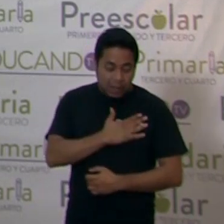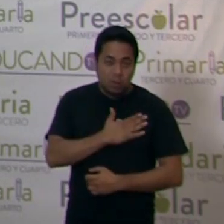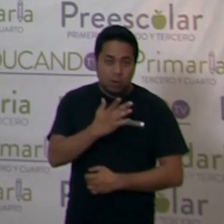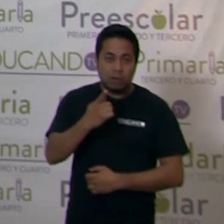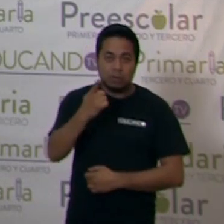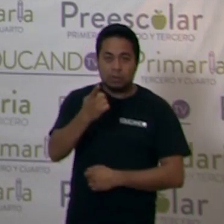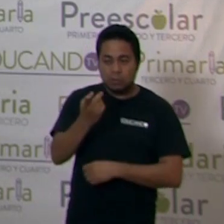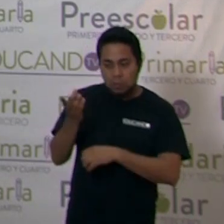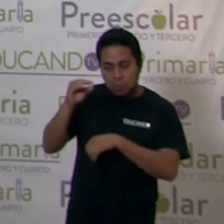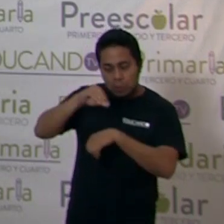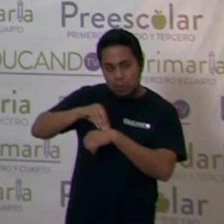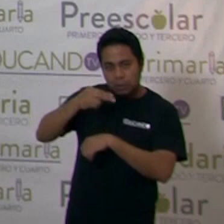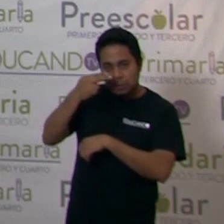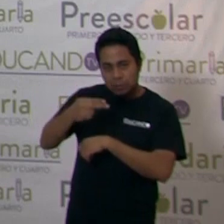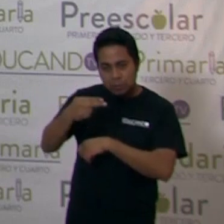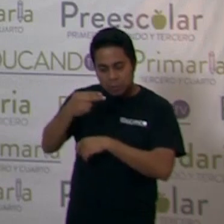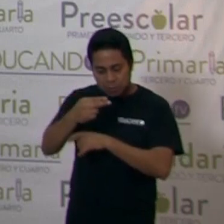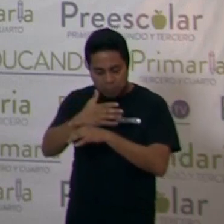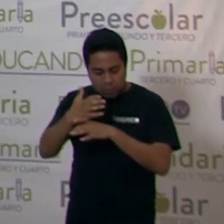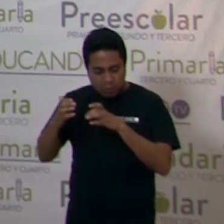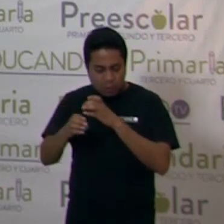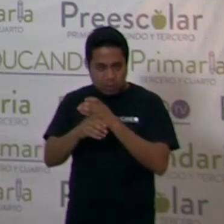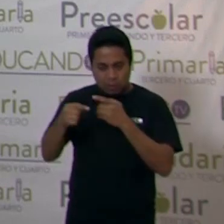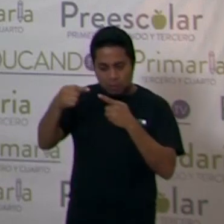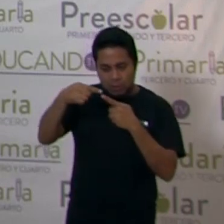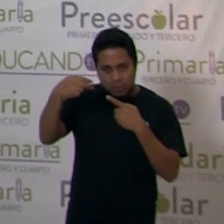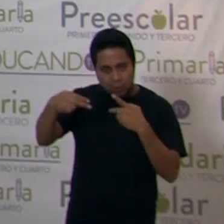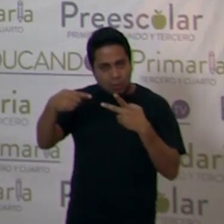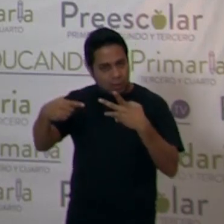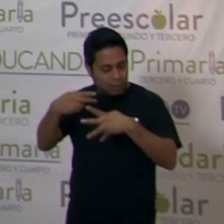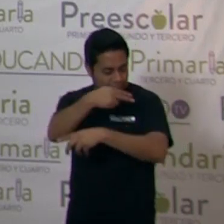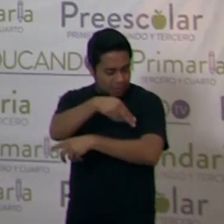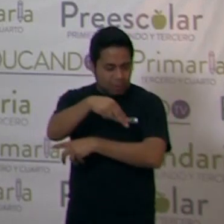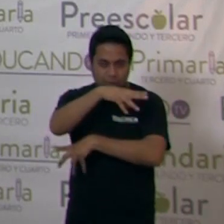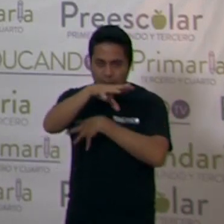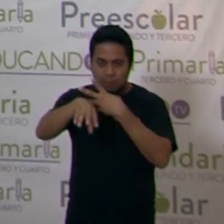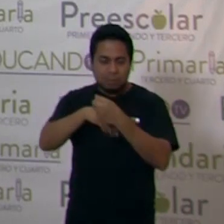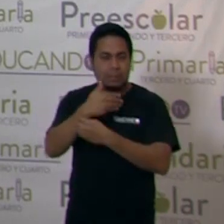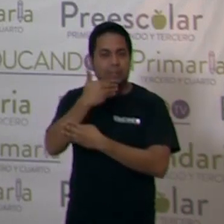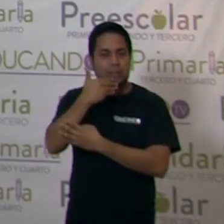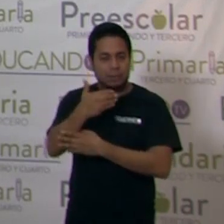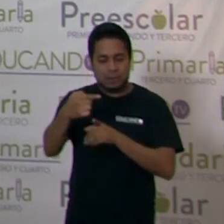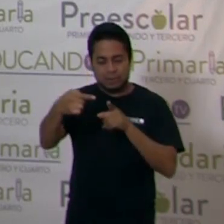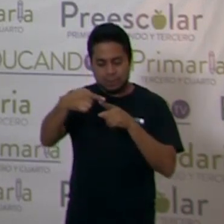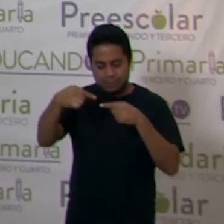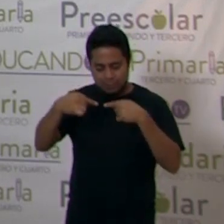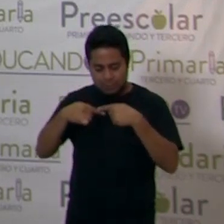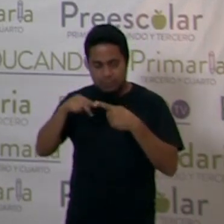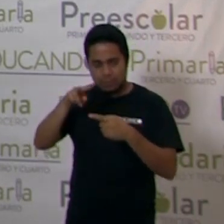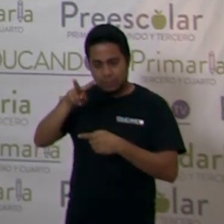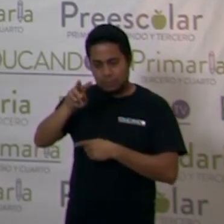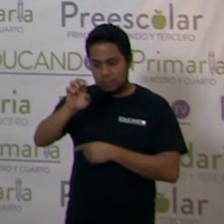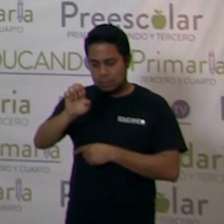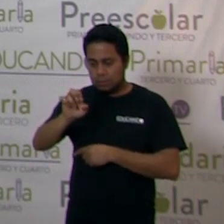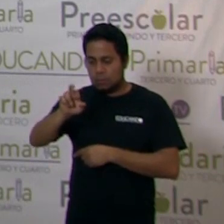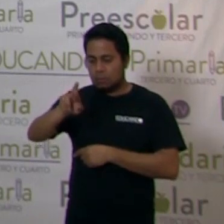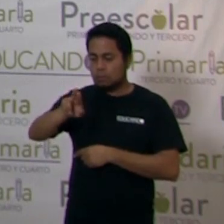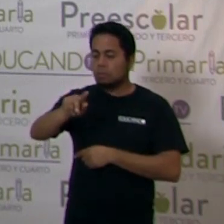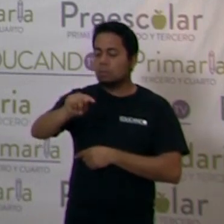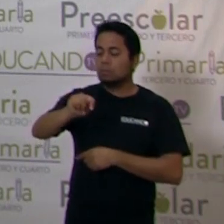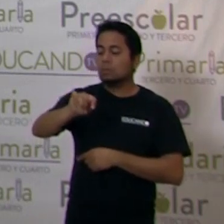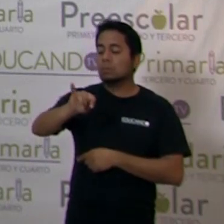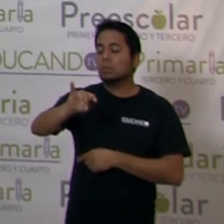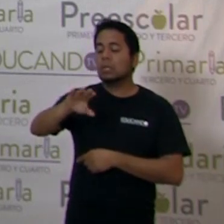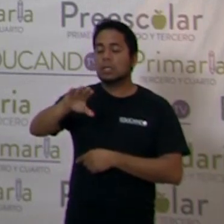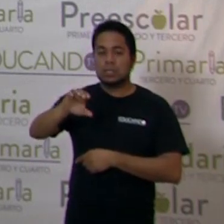poniendo nombres a las cosas diciéndole por su nombre correcto son vértices entonces pegamos